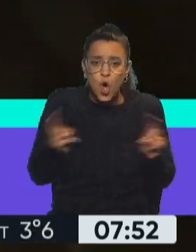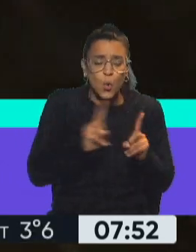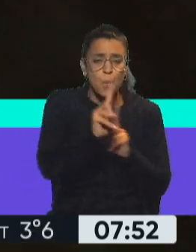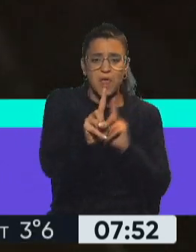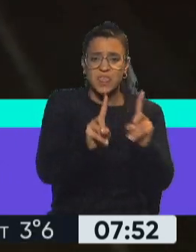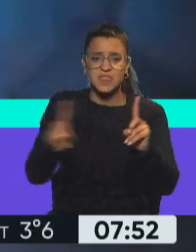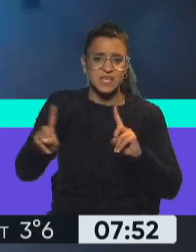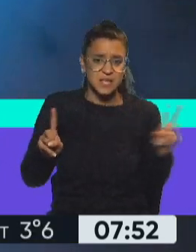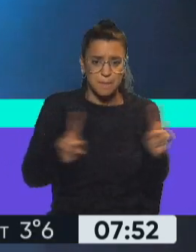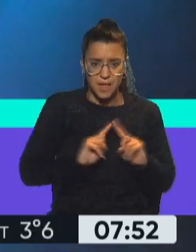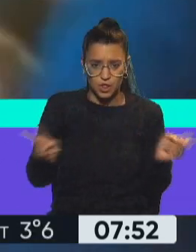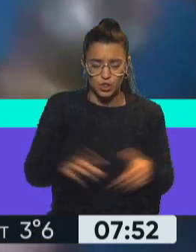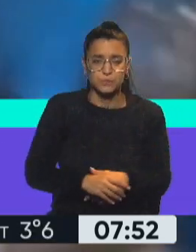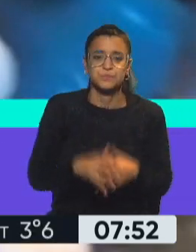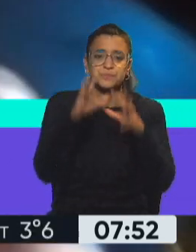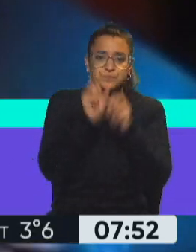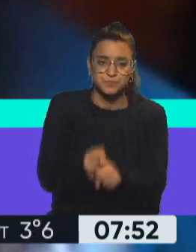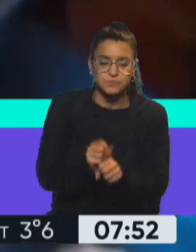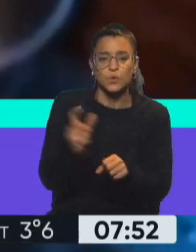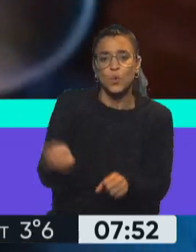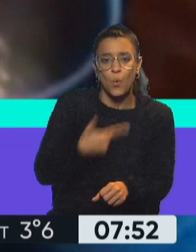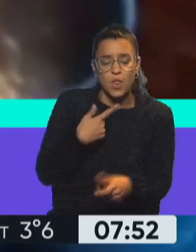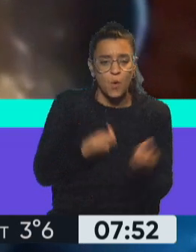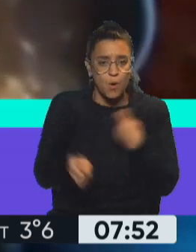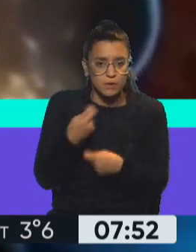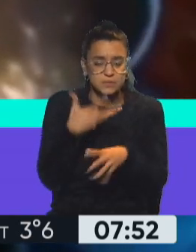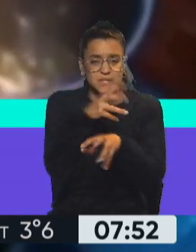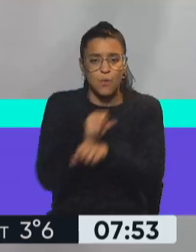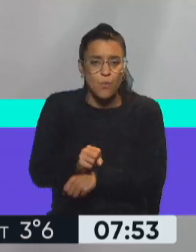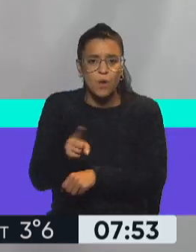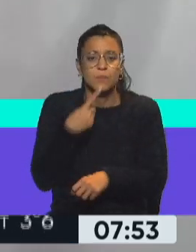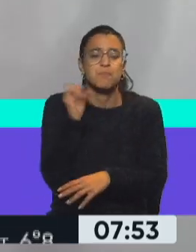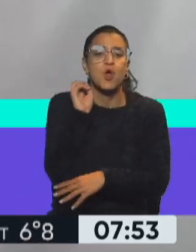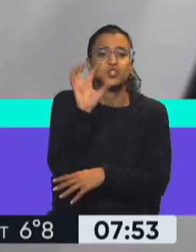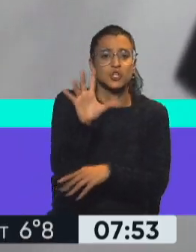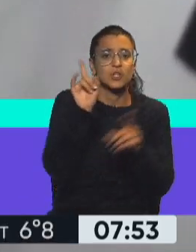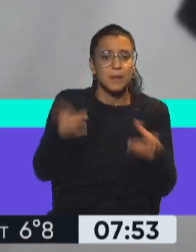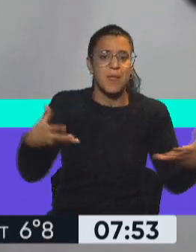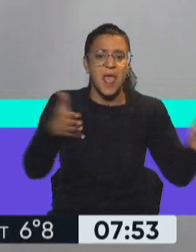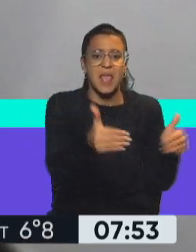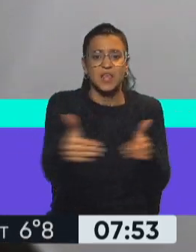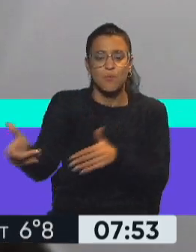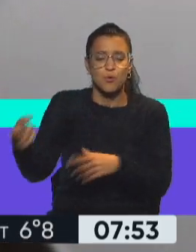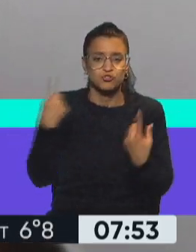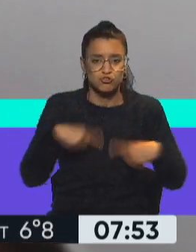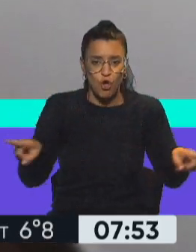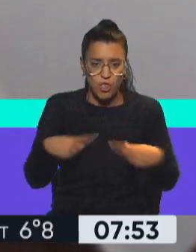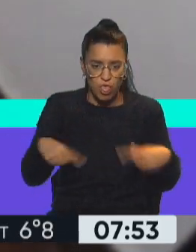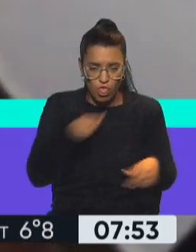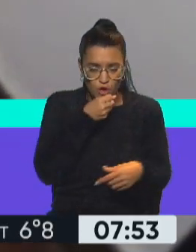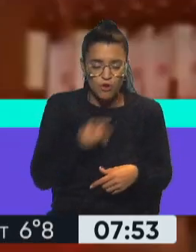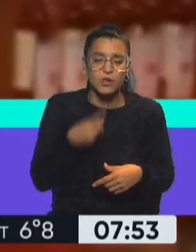distanciamiento social detuvieron al dueño del boliche y secuestraron un proyector y equipos de sonido el segundo